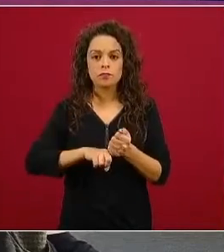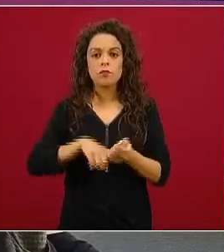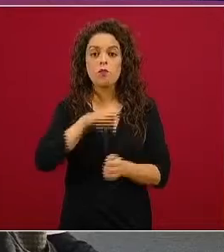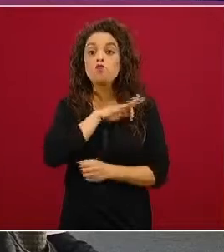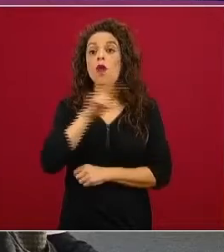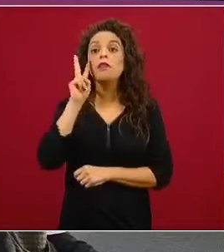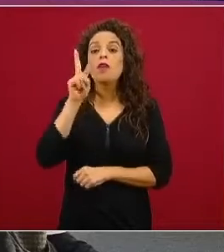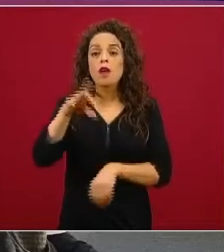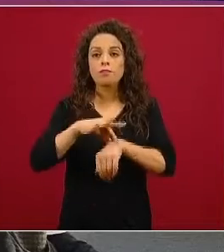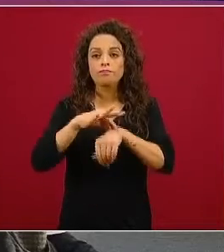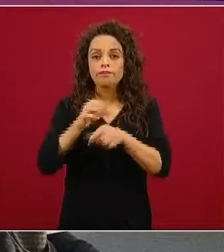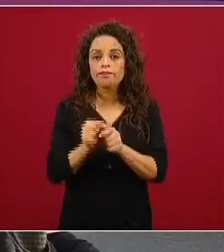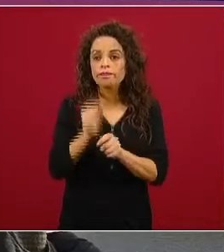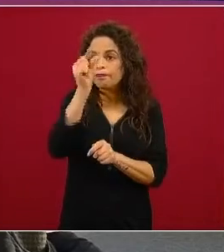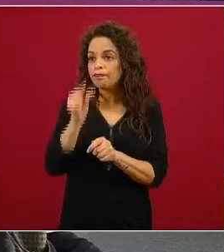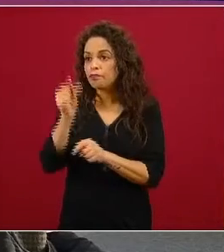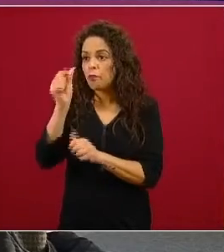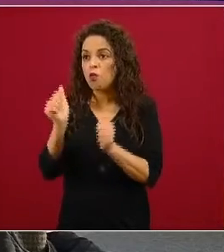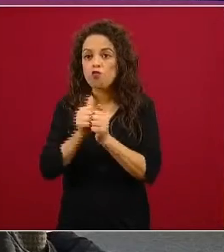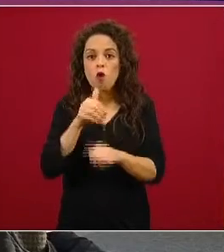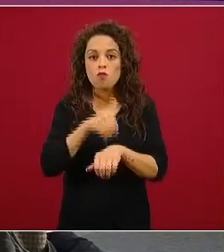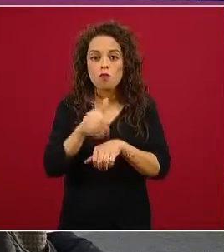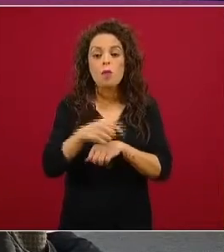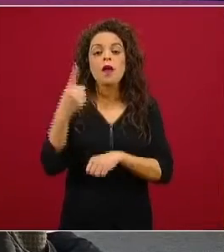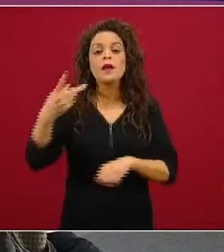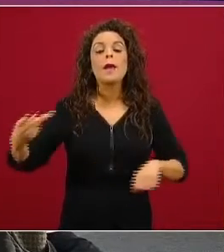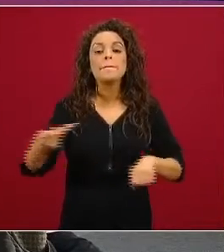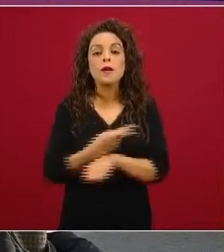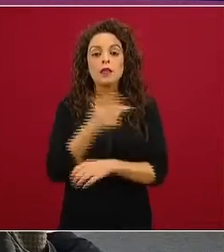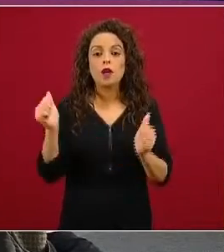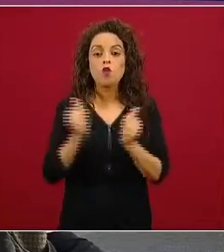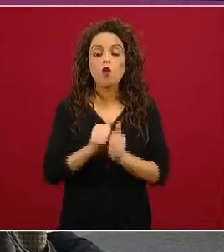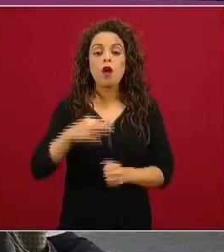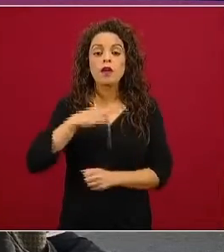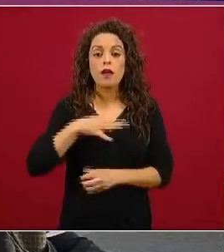sociales, etc. Vamos a ver la gráfica